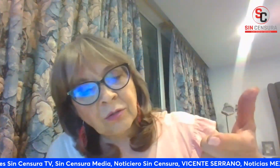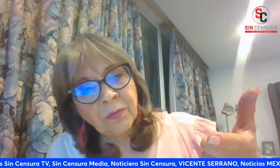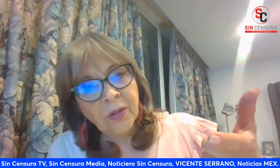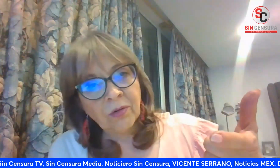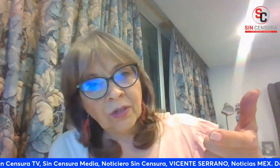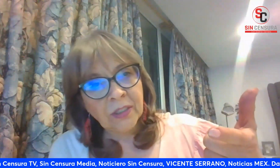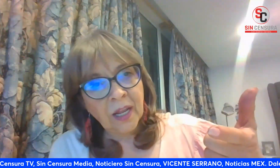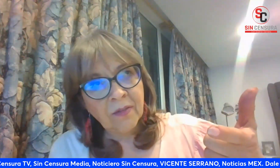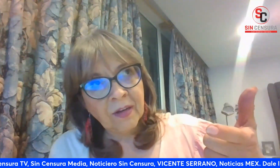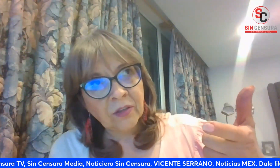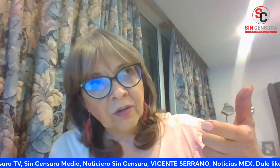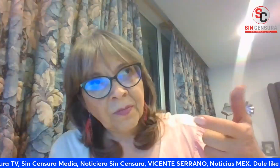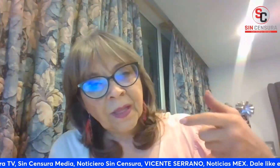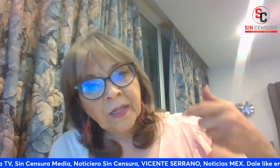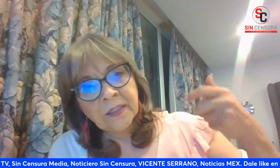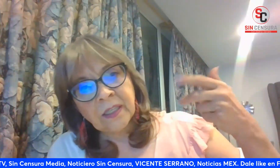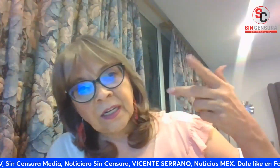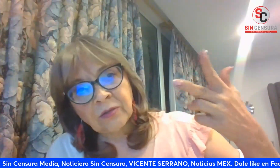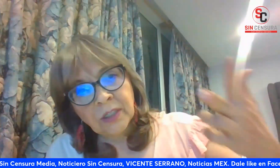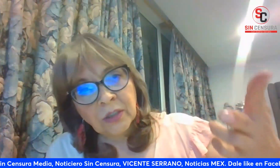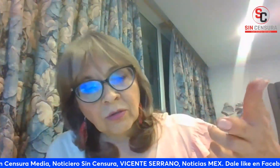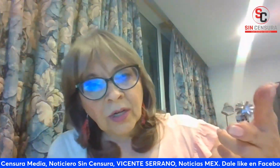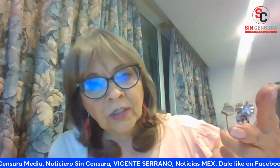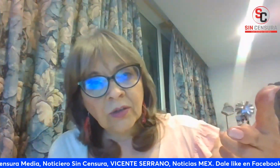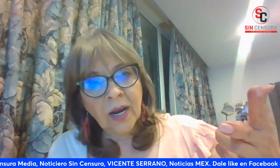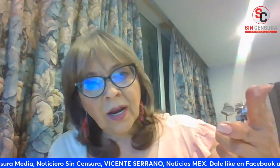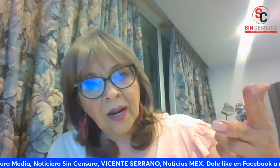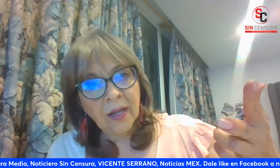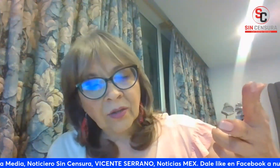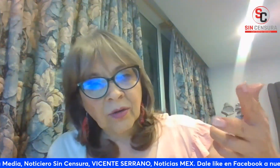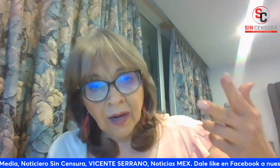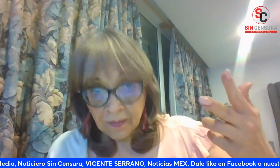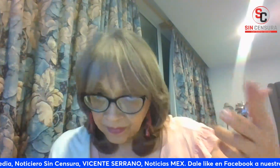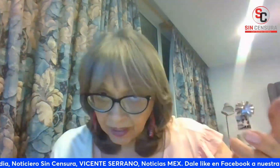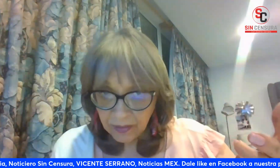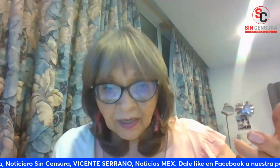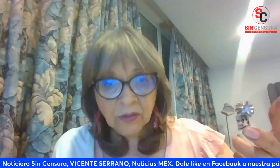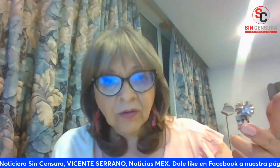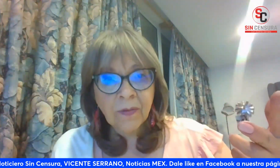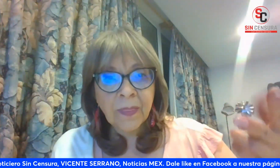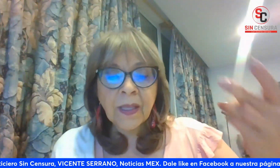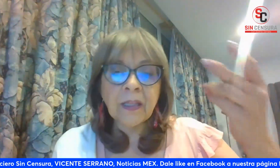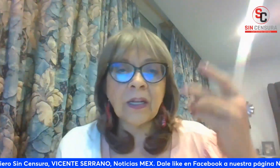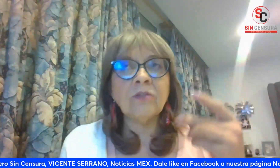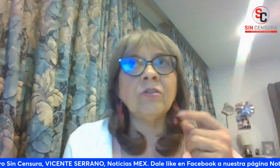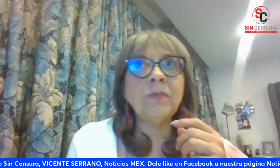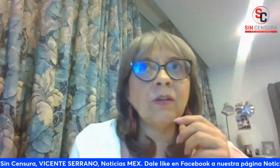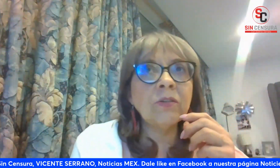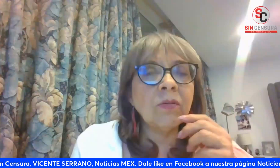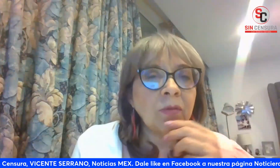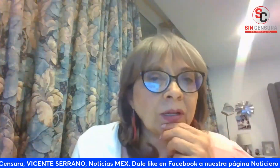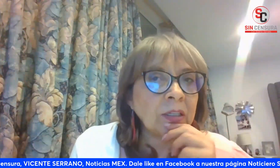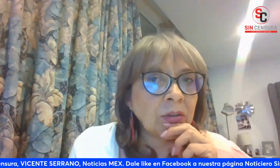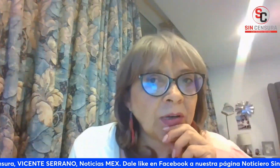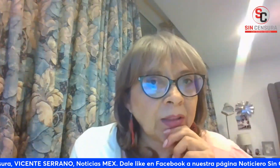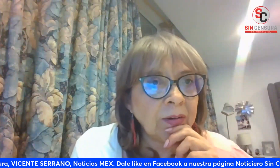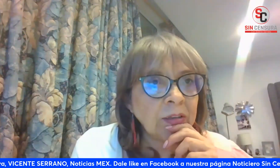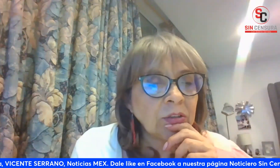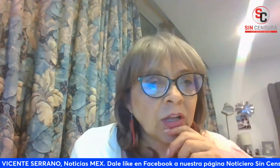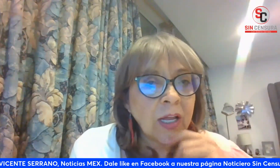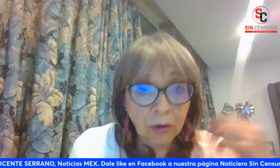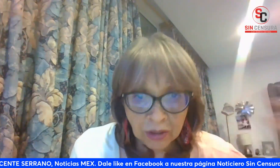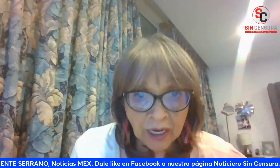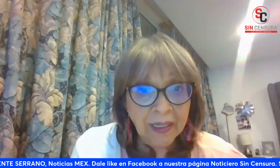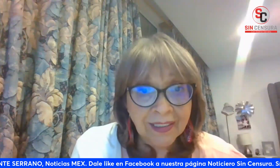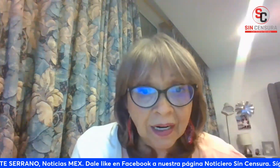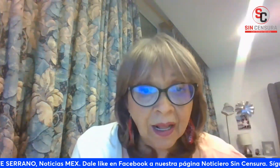si tienes un Poder Judicial adverso, si tienes un Instituto Nacional Electoral adverso y tienes unos medios de comunicación